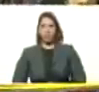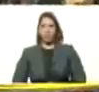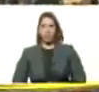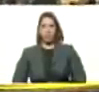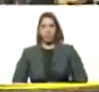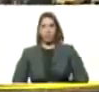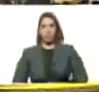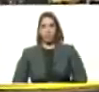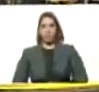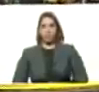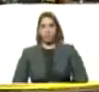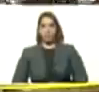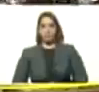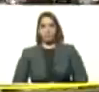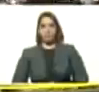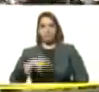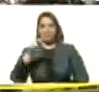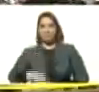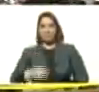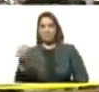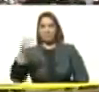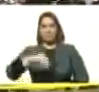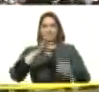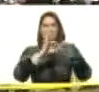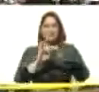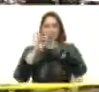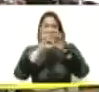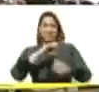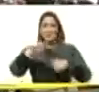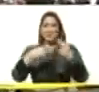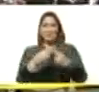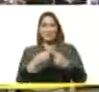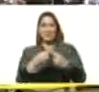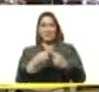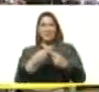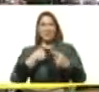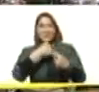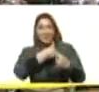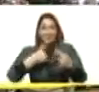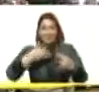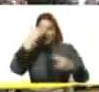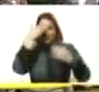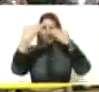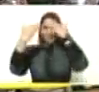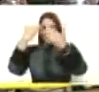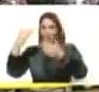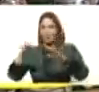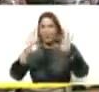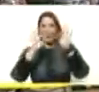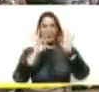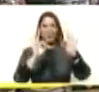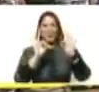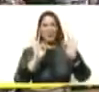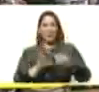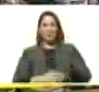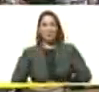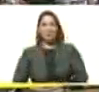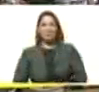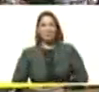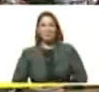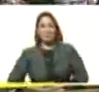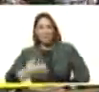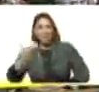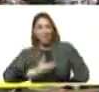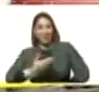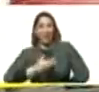Y hoy más unidos que nunca. Quiero saludar de manera muy especial a la